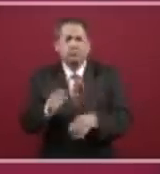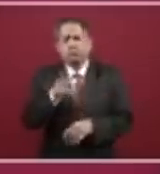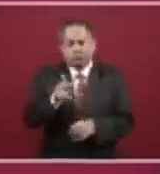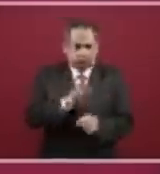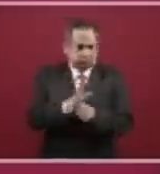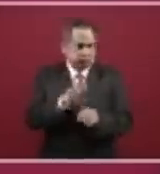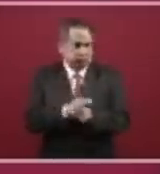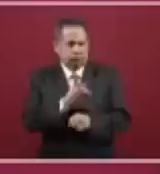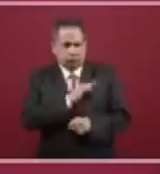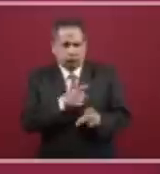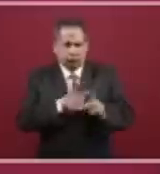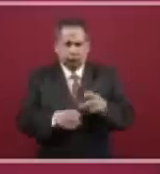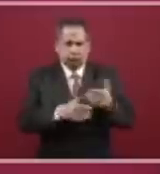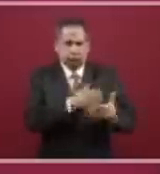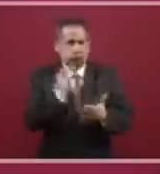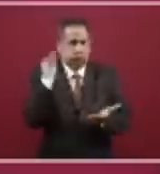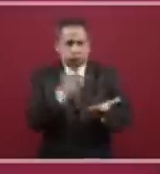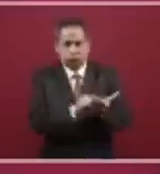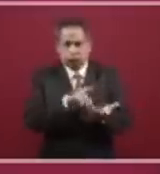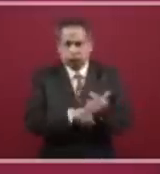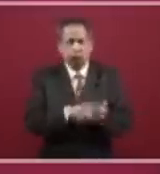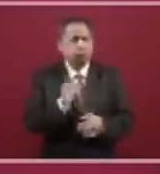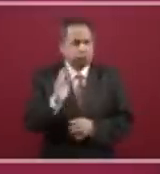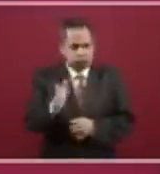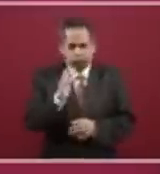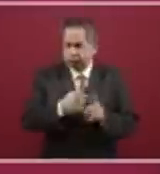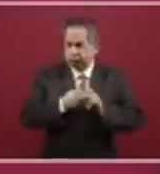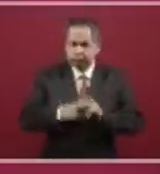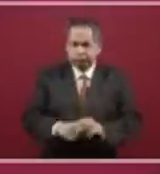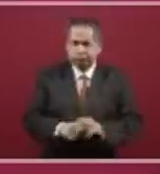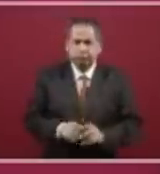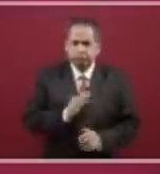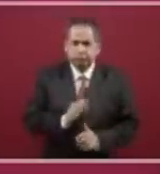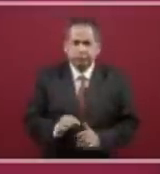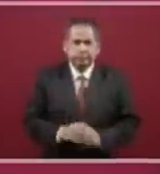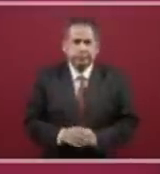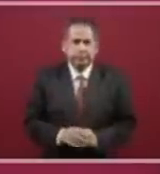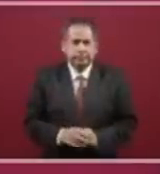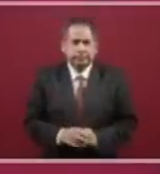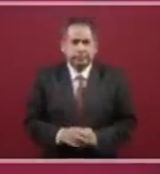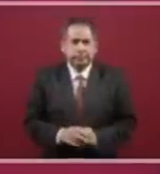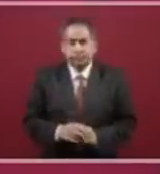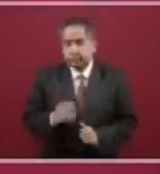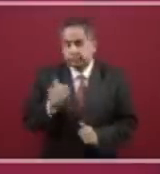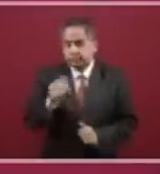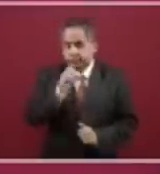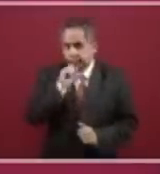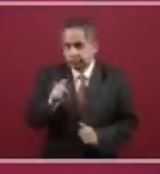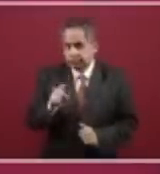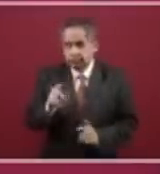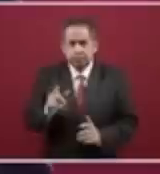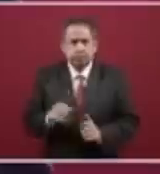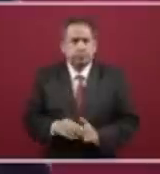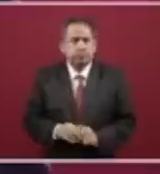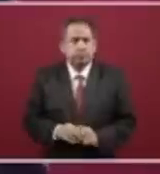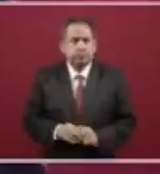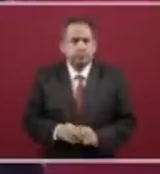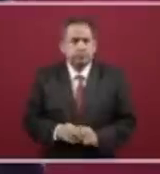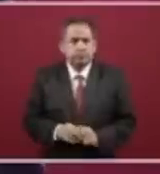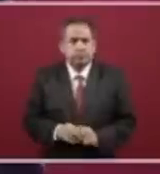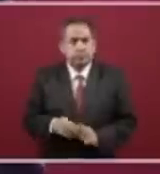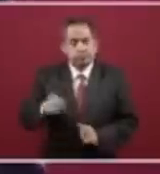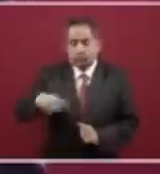que podamos iniciar y tengo entendido que los